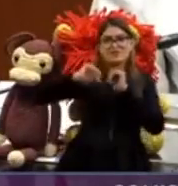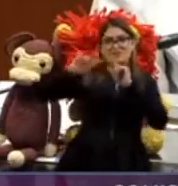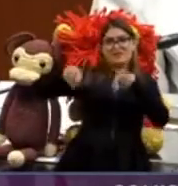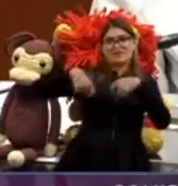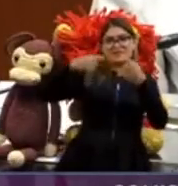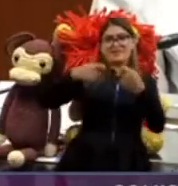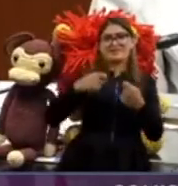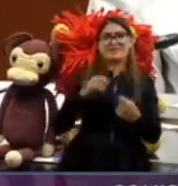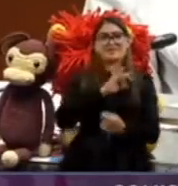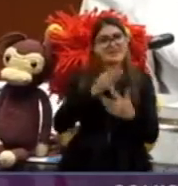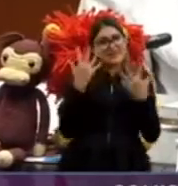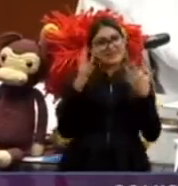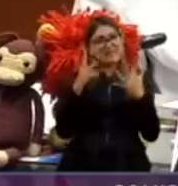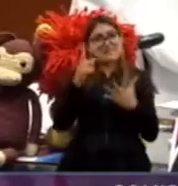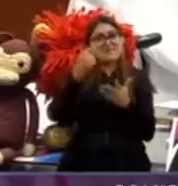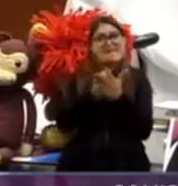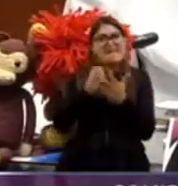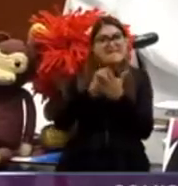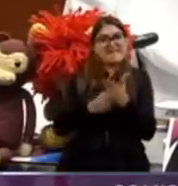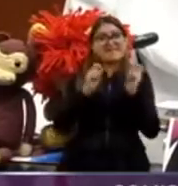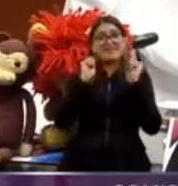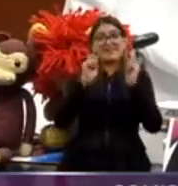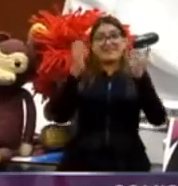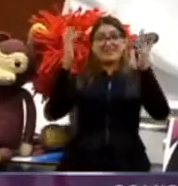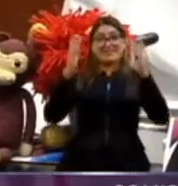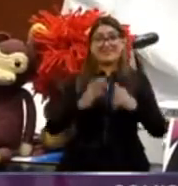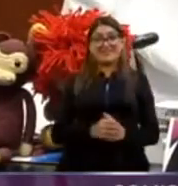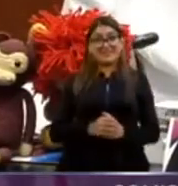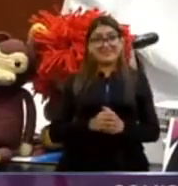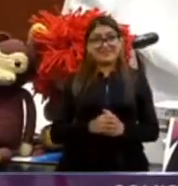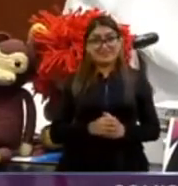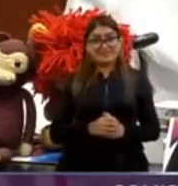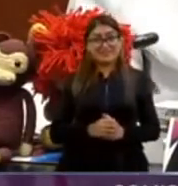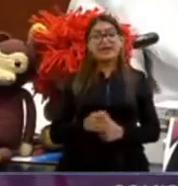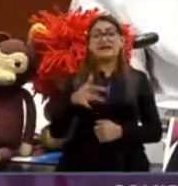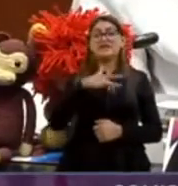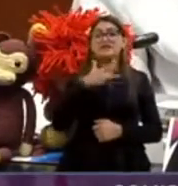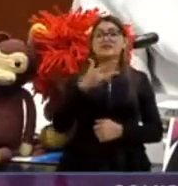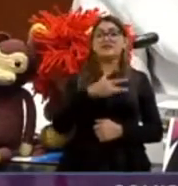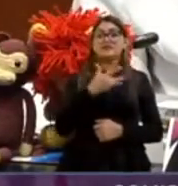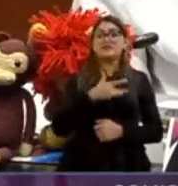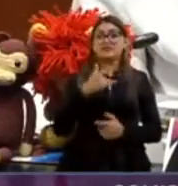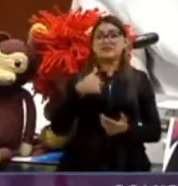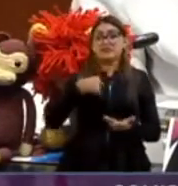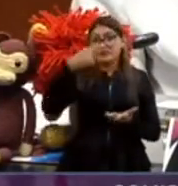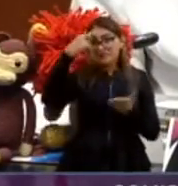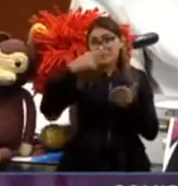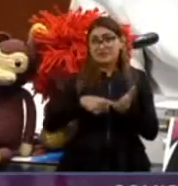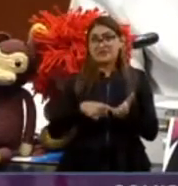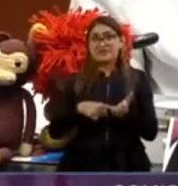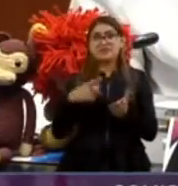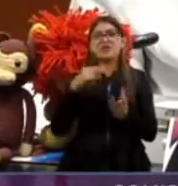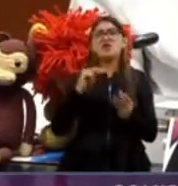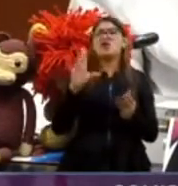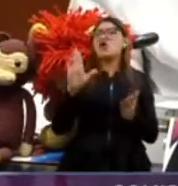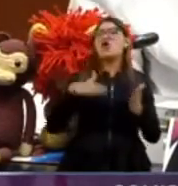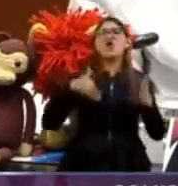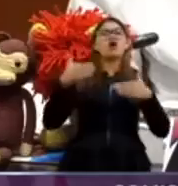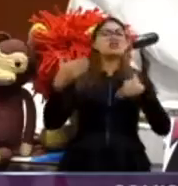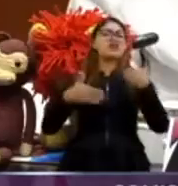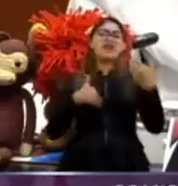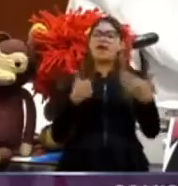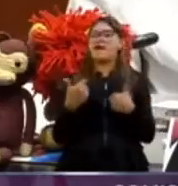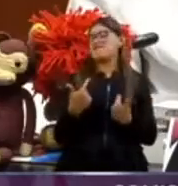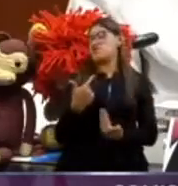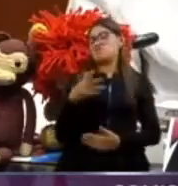lo lograste. Así que creo que yo personalmente no lo celebro y creo que los